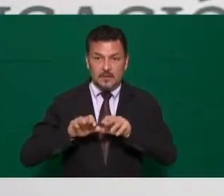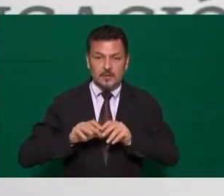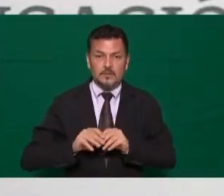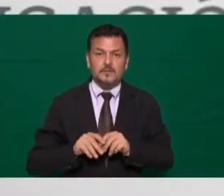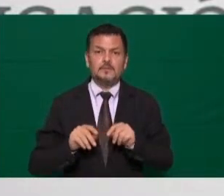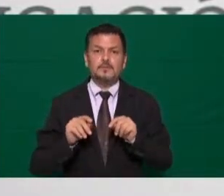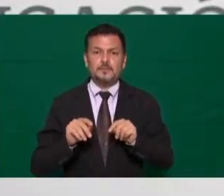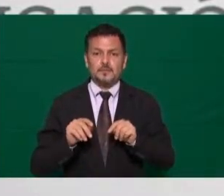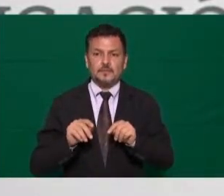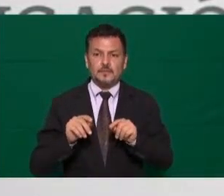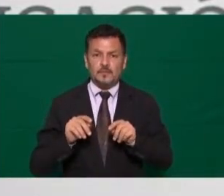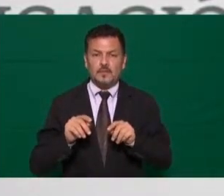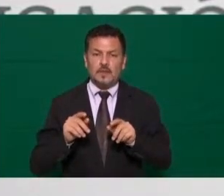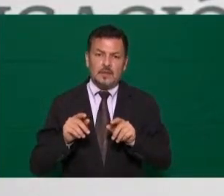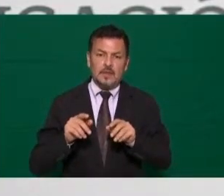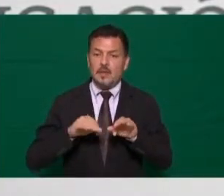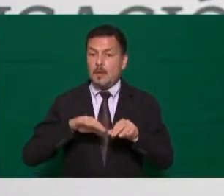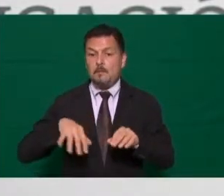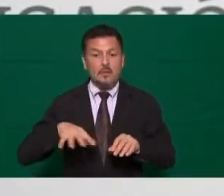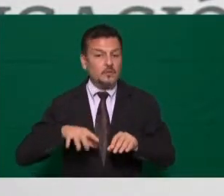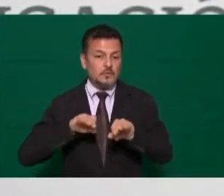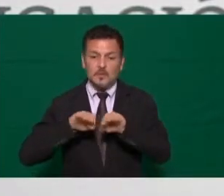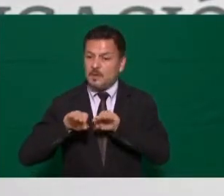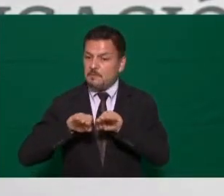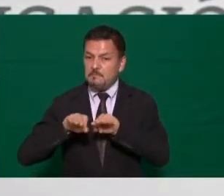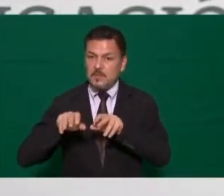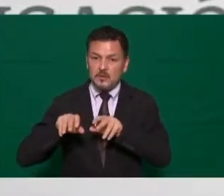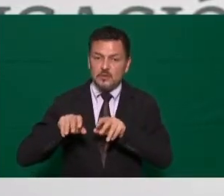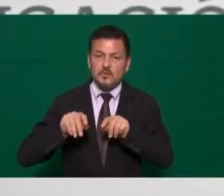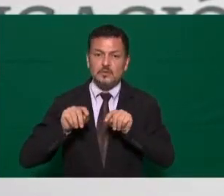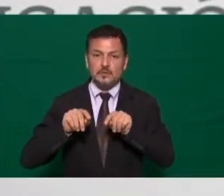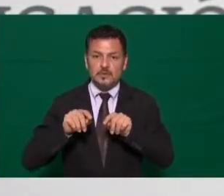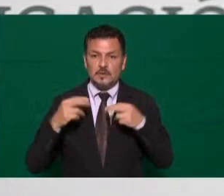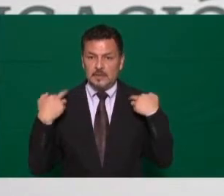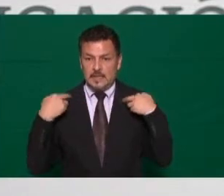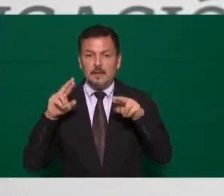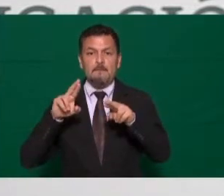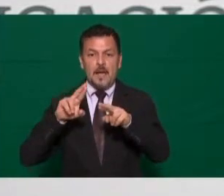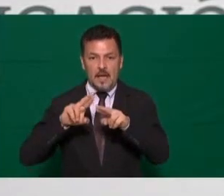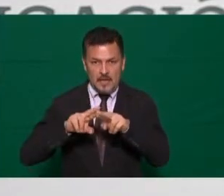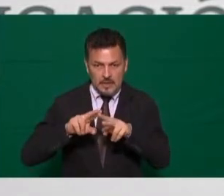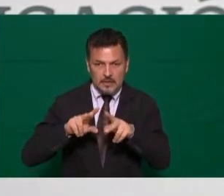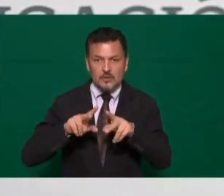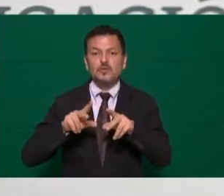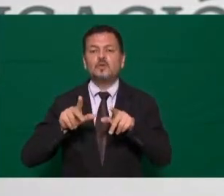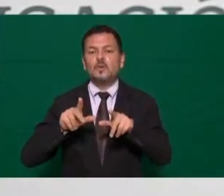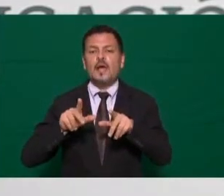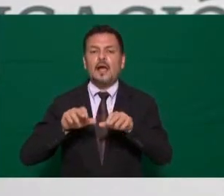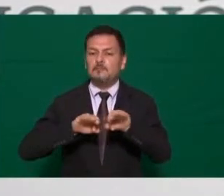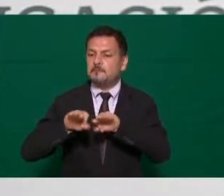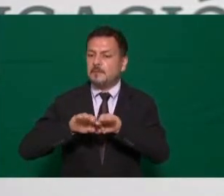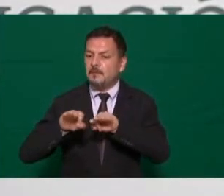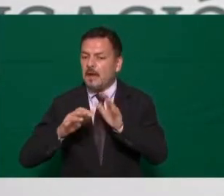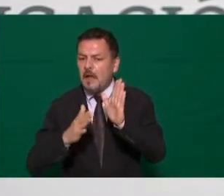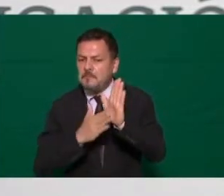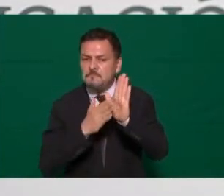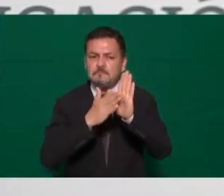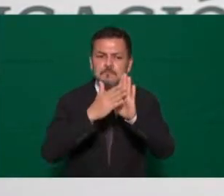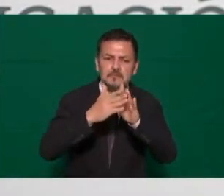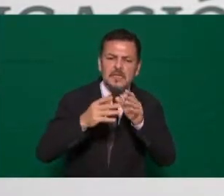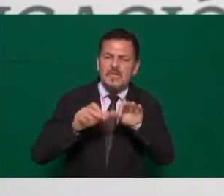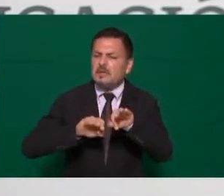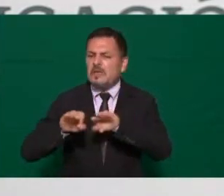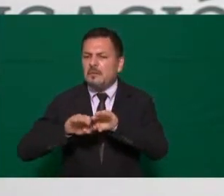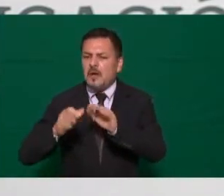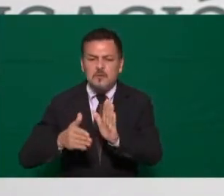se contrata a el maestro de obra, a algunos